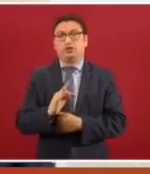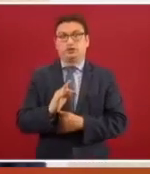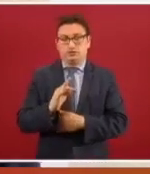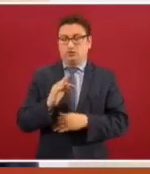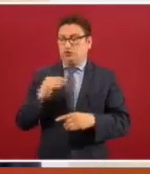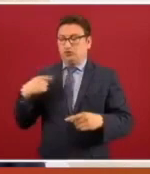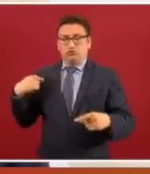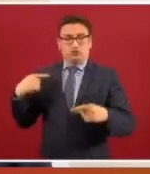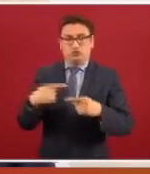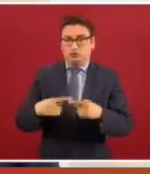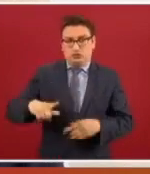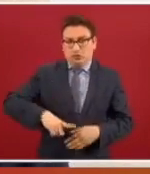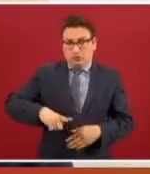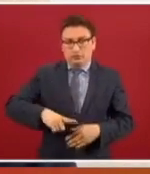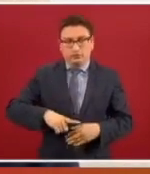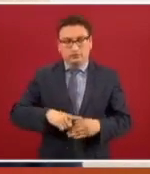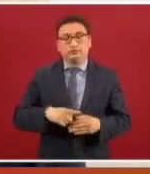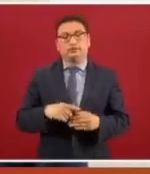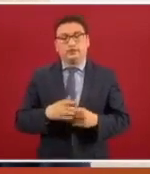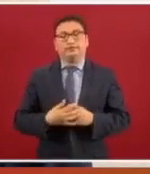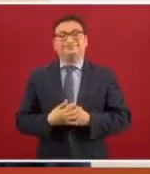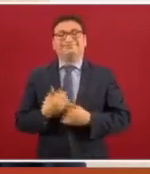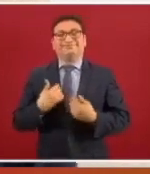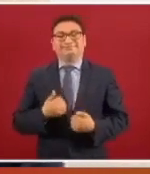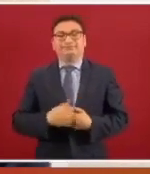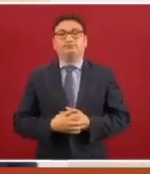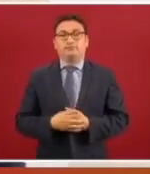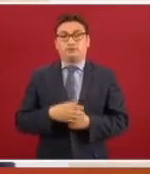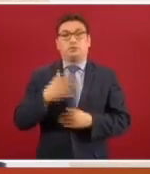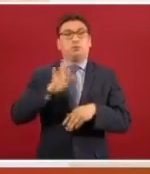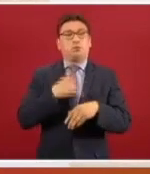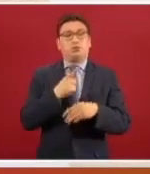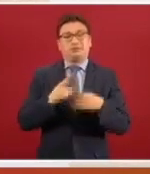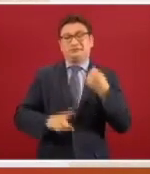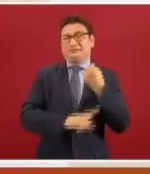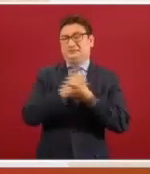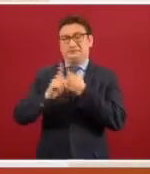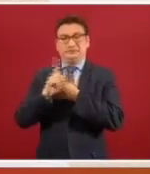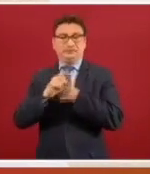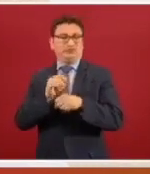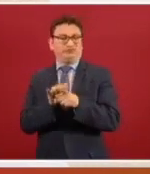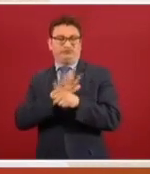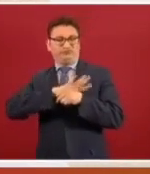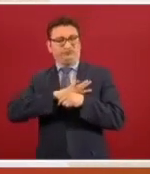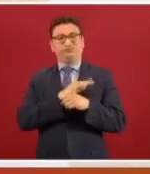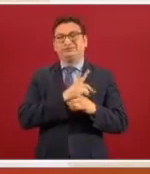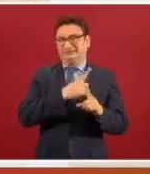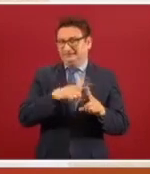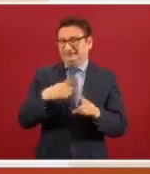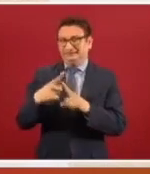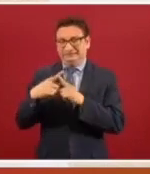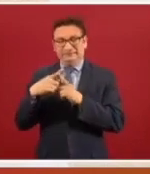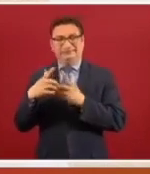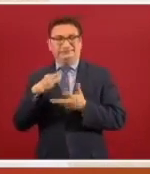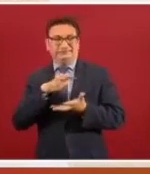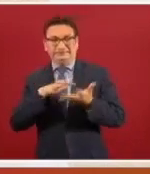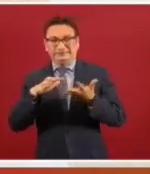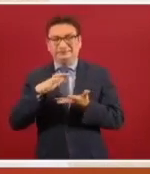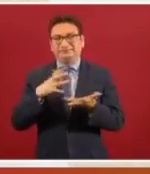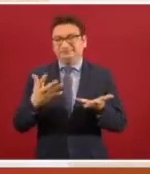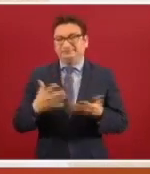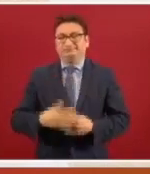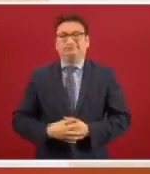nuestro gobierno por esta crisis del coronavirus y